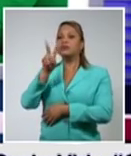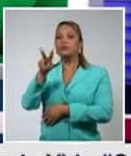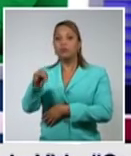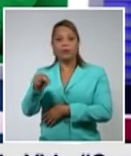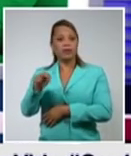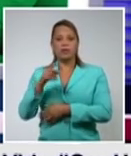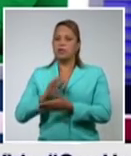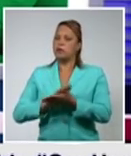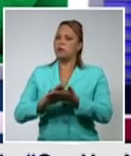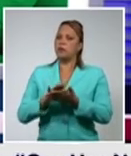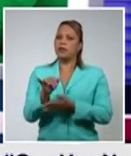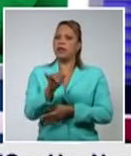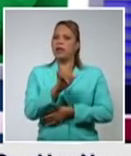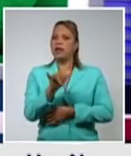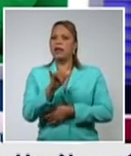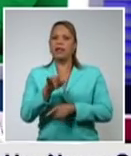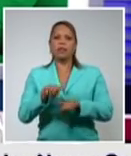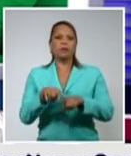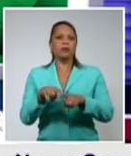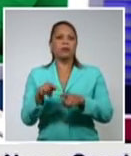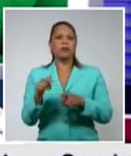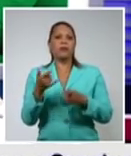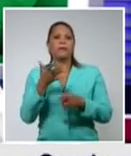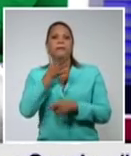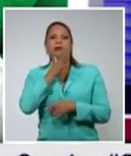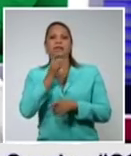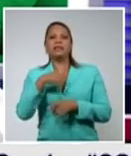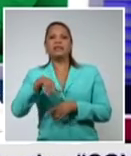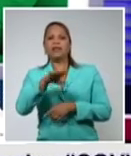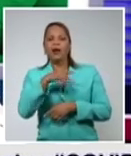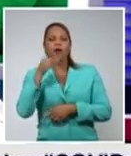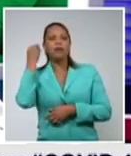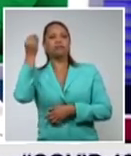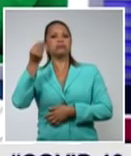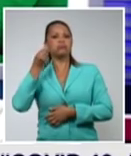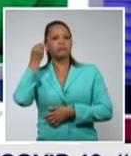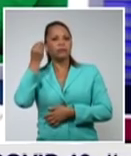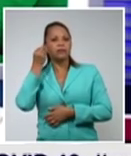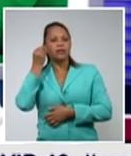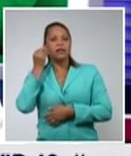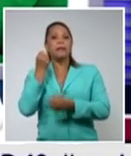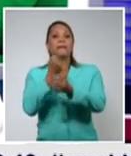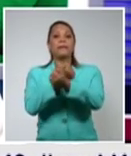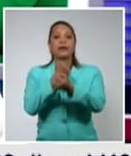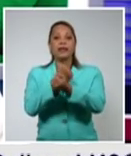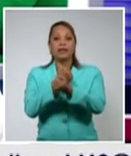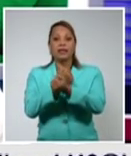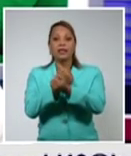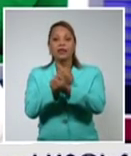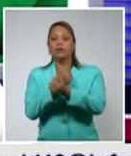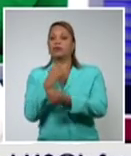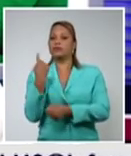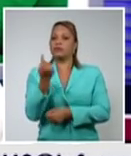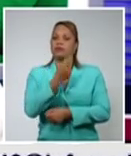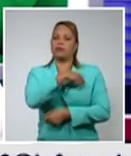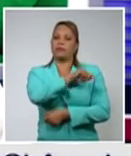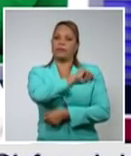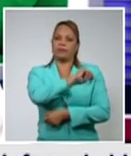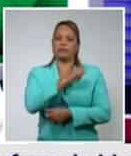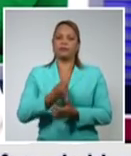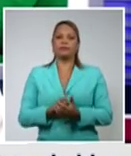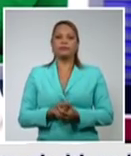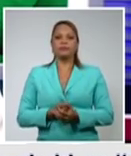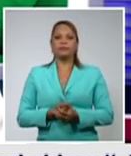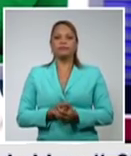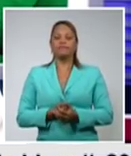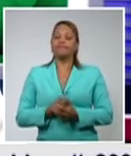nada con la reflexión, la percepción de riesgo de nuestra población. Me